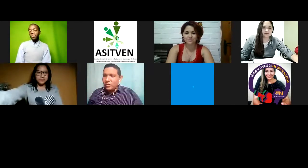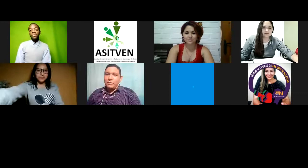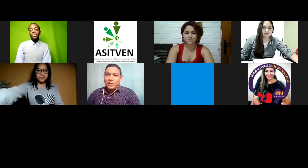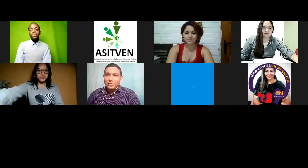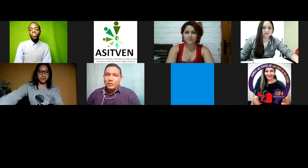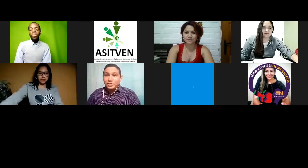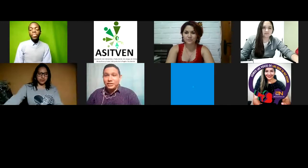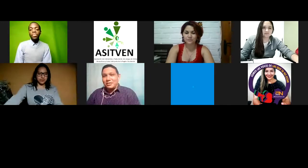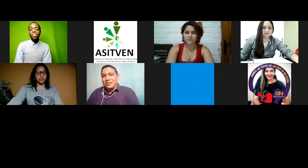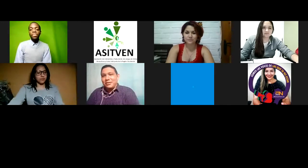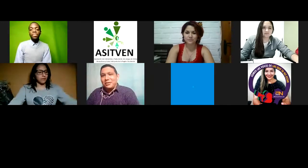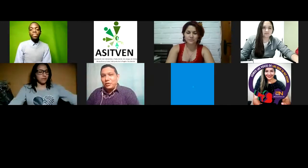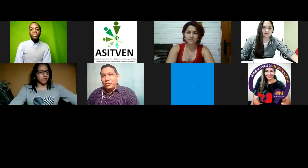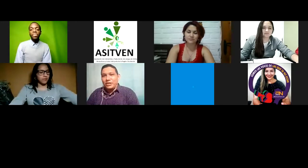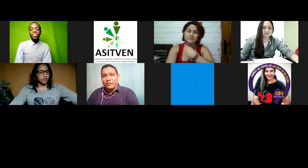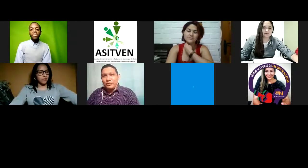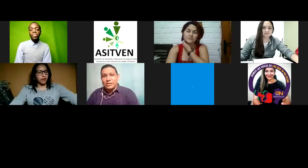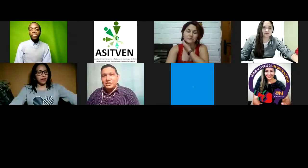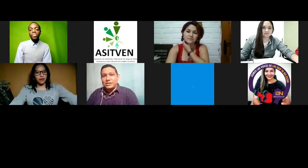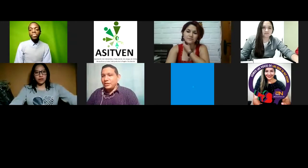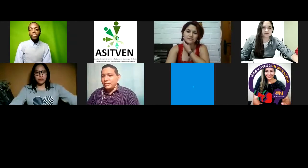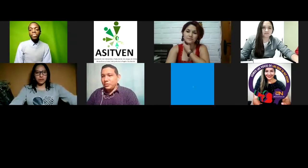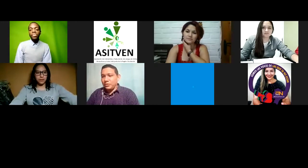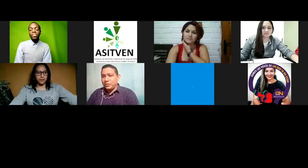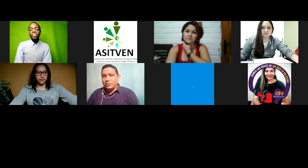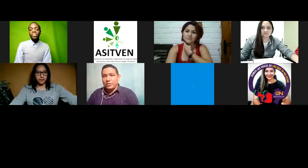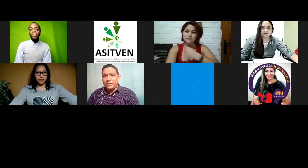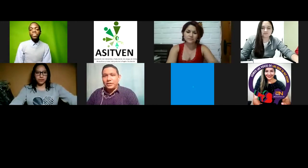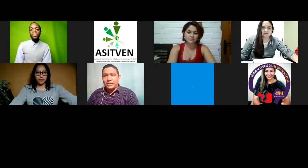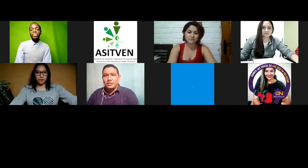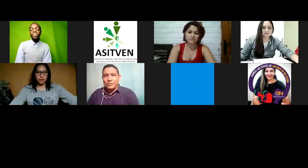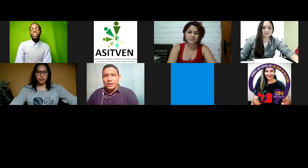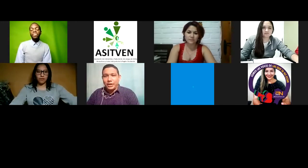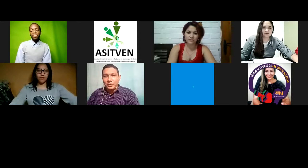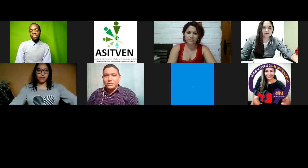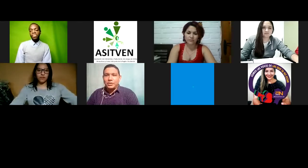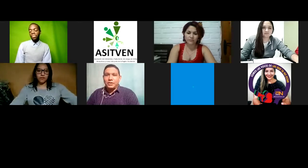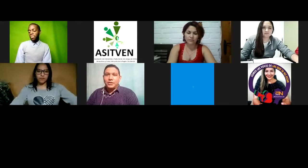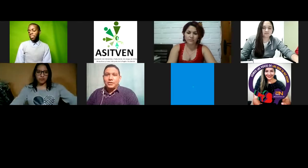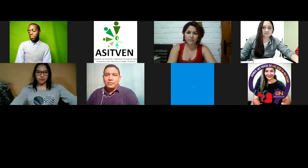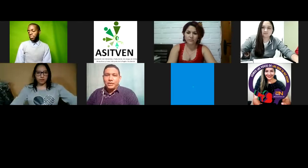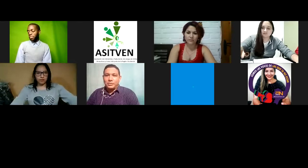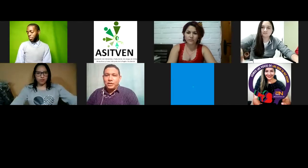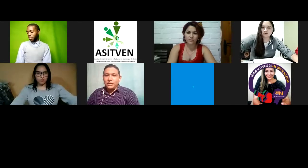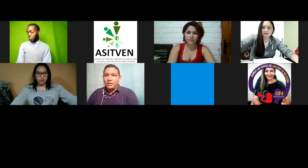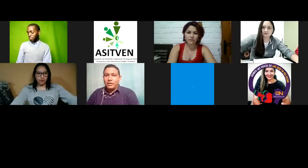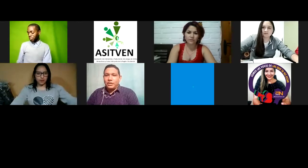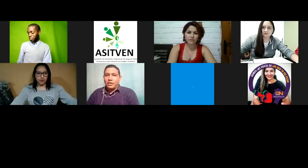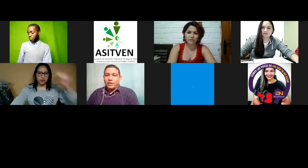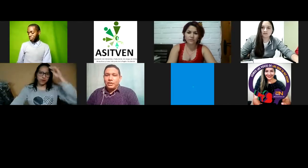Ok, buenas noches. Mi nombre es Jeffer Sencial. Yo vivo actualmente en la ciudad de Maracaibo,